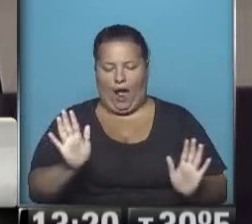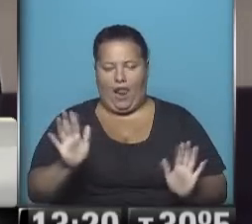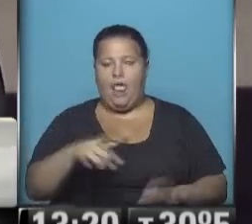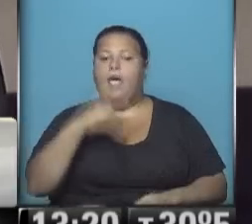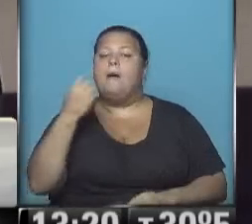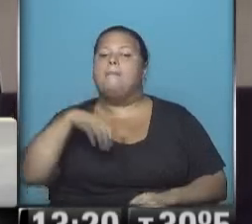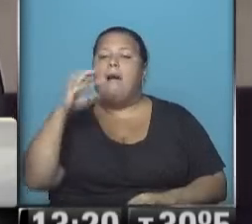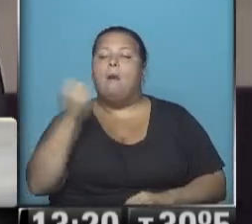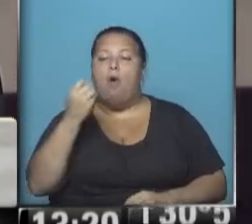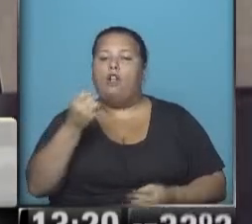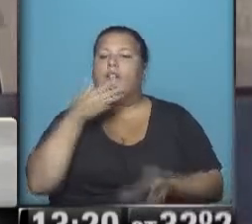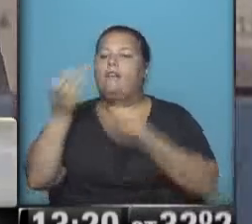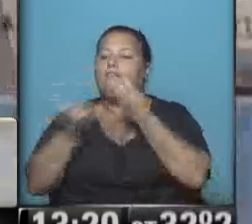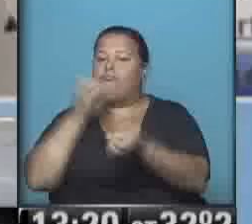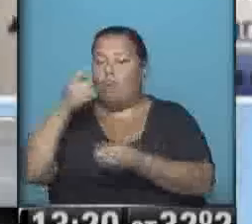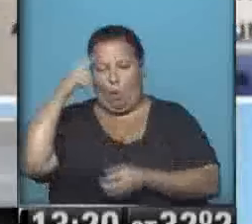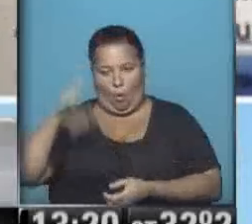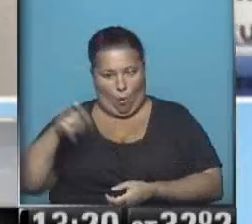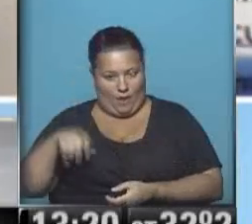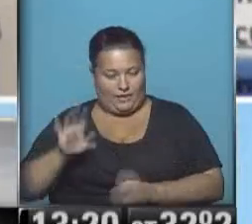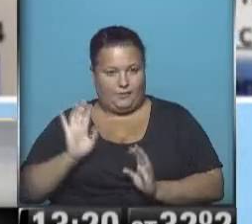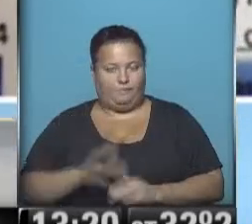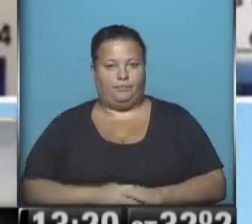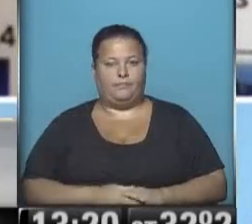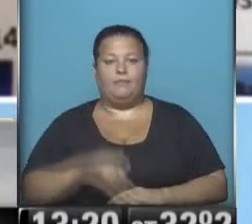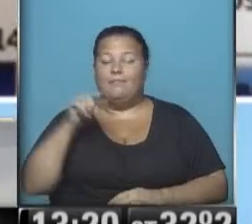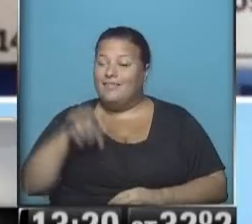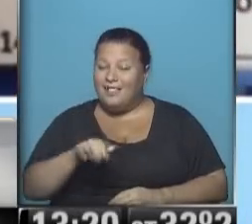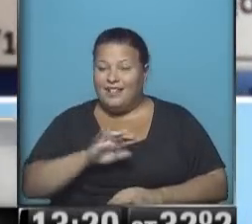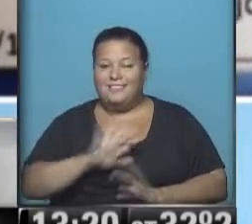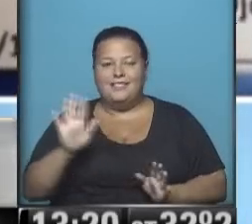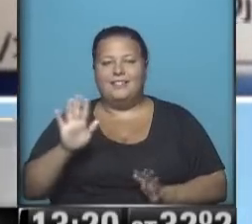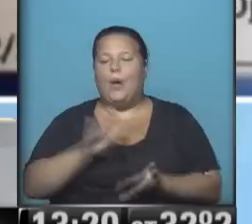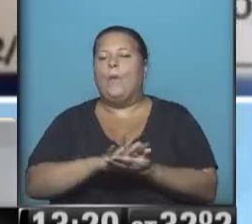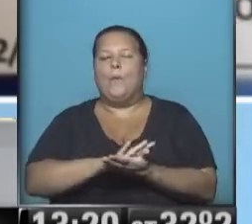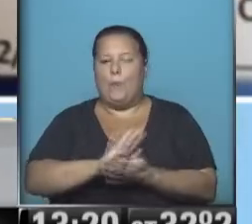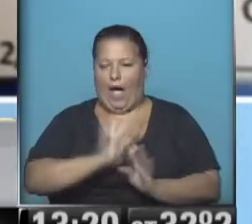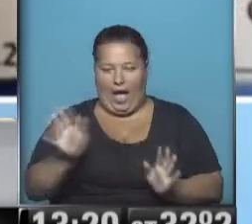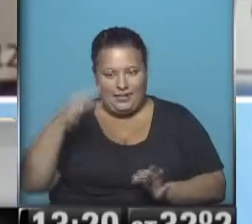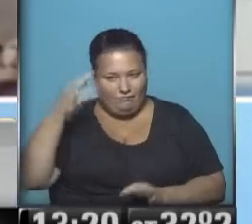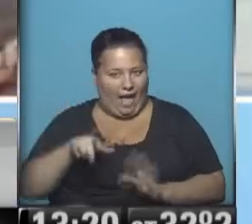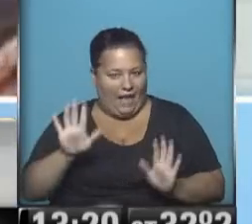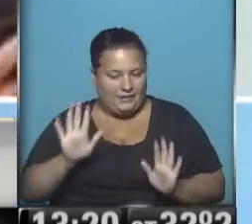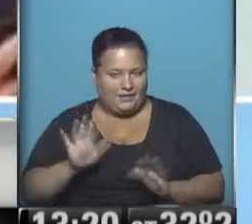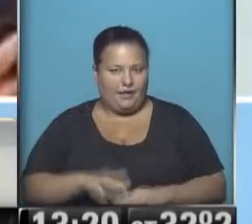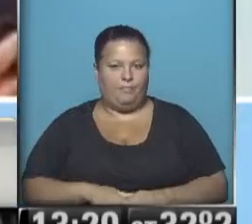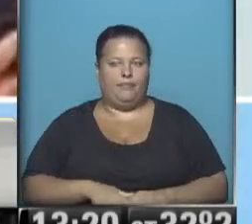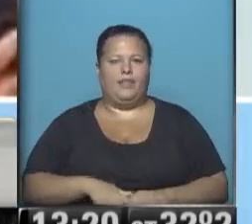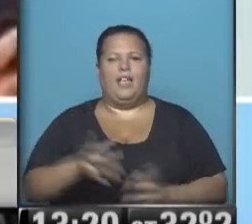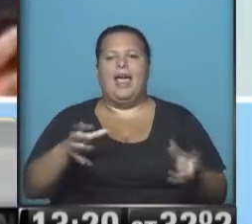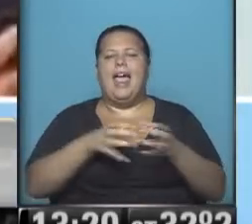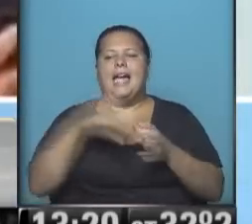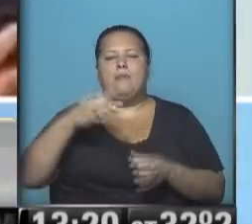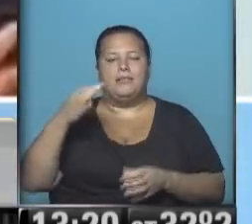lo válido es lo que diga ante la jueza esto de de de base digamos a ver se mandó un equipo